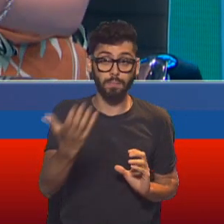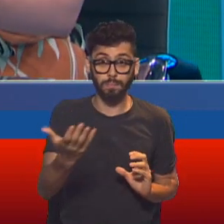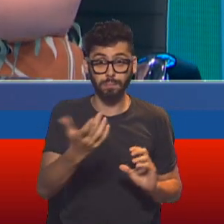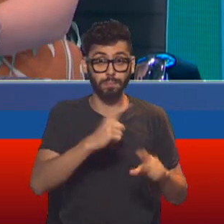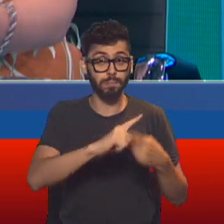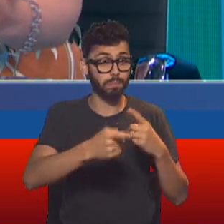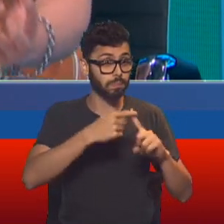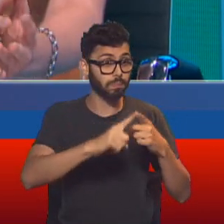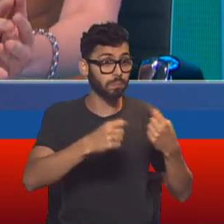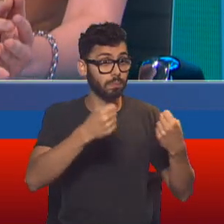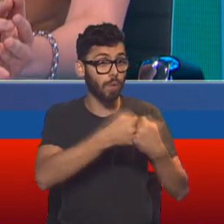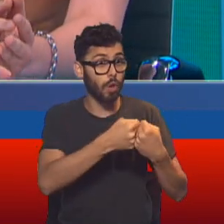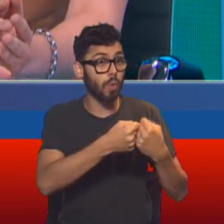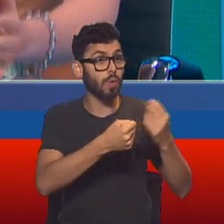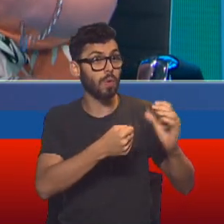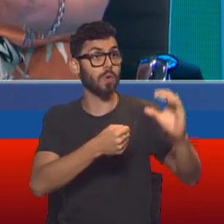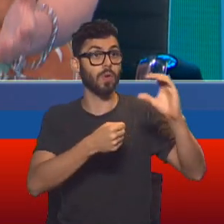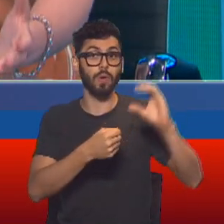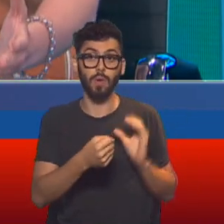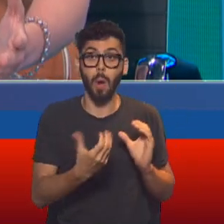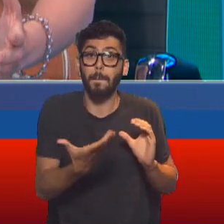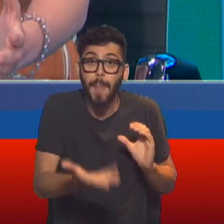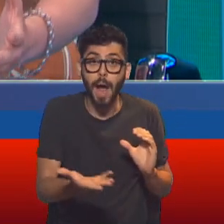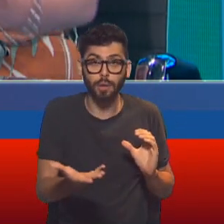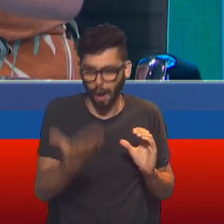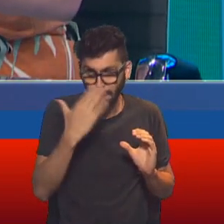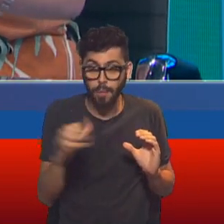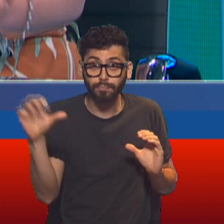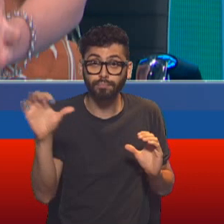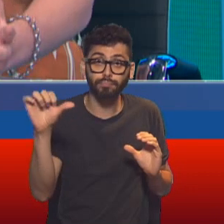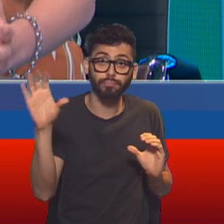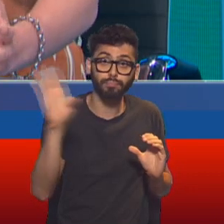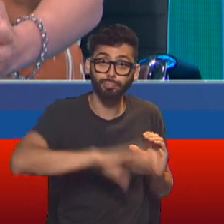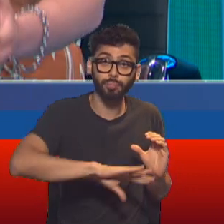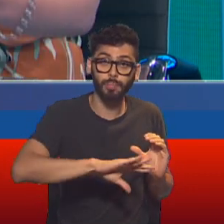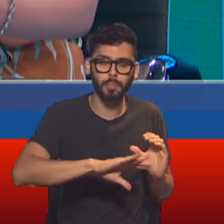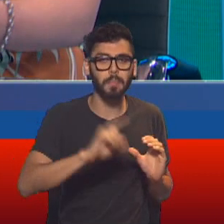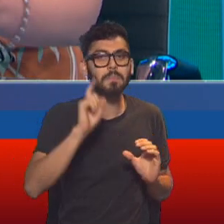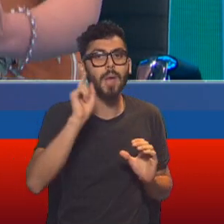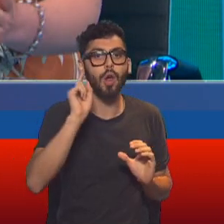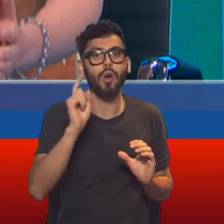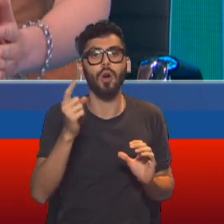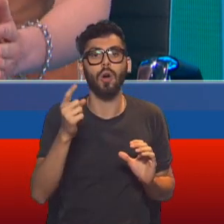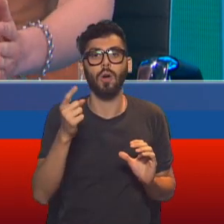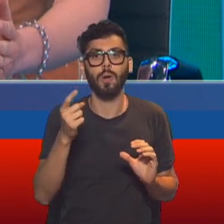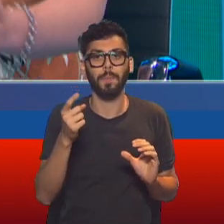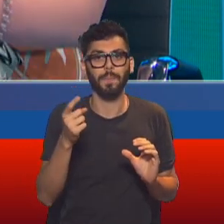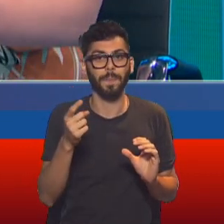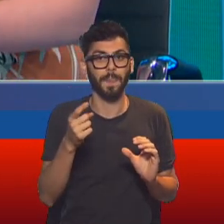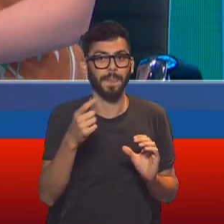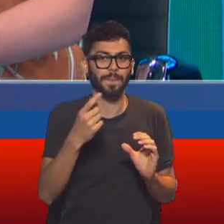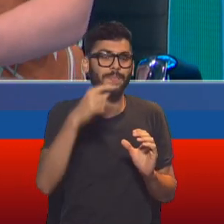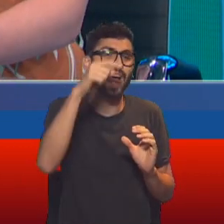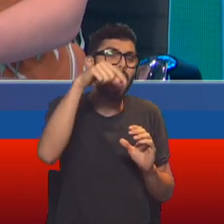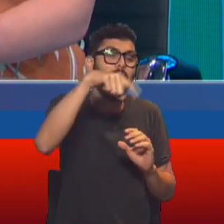con ese convencimiento, lograban financiarlo. Eso no sucedió, pero la verdad me cuesta creer que eso podría llegar a estar efectivamente en